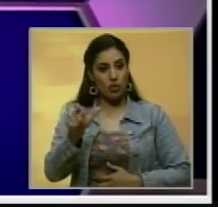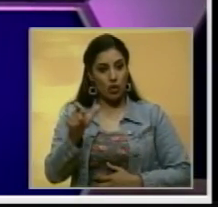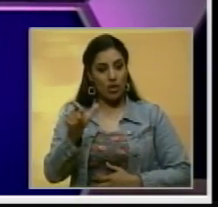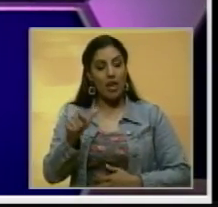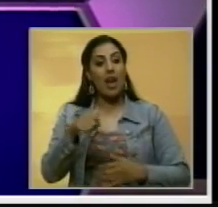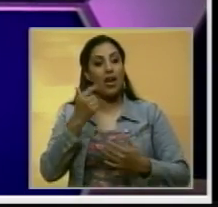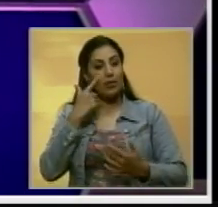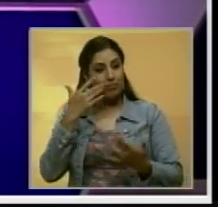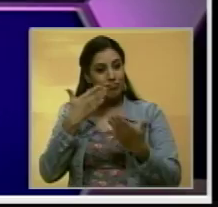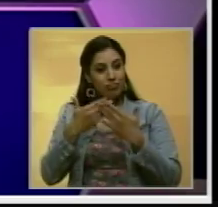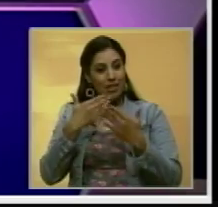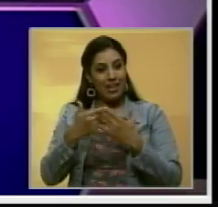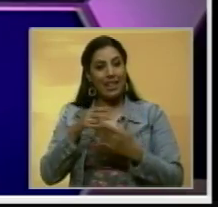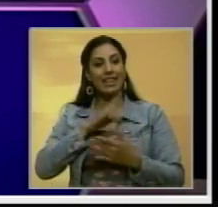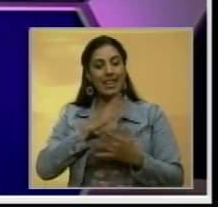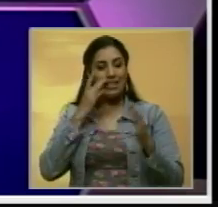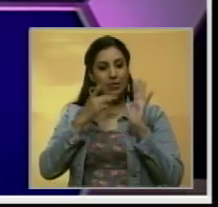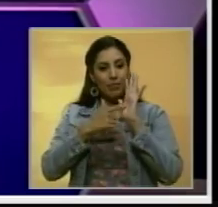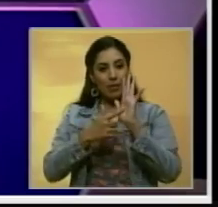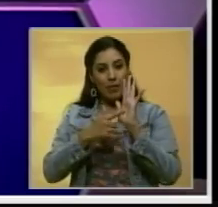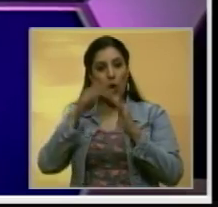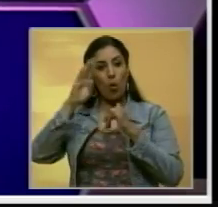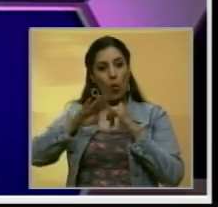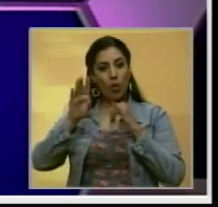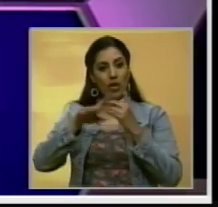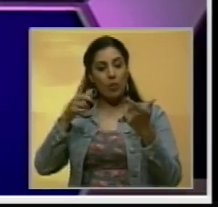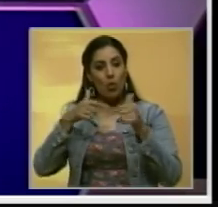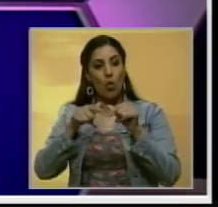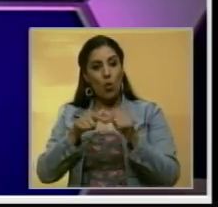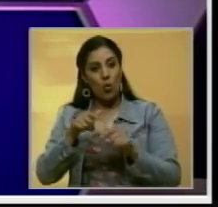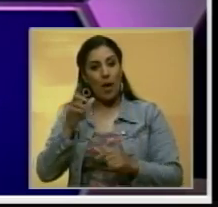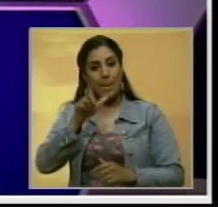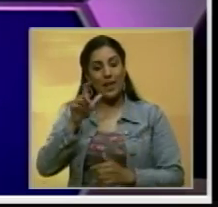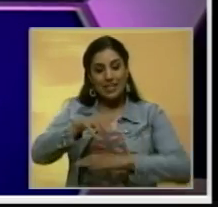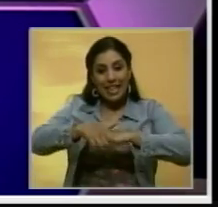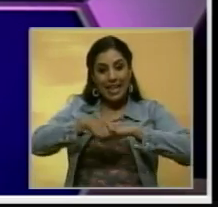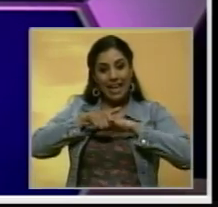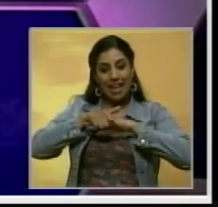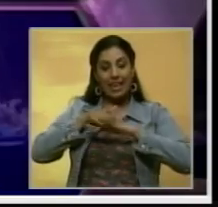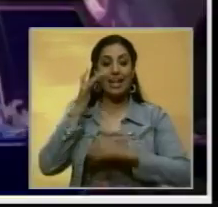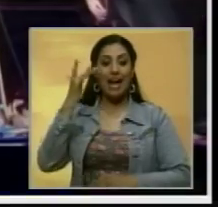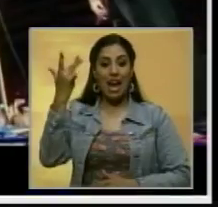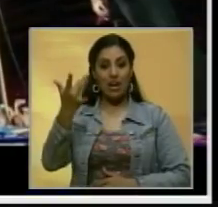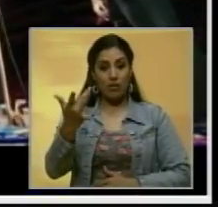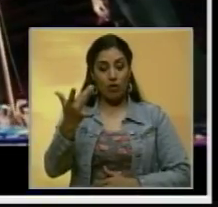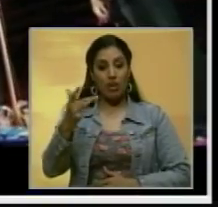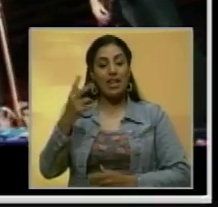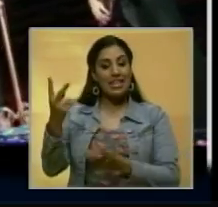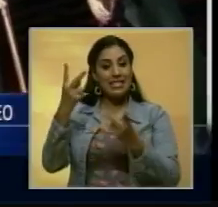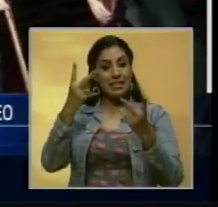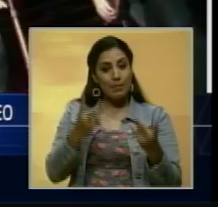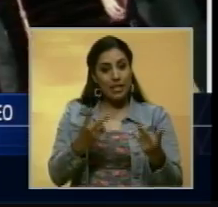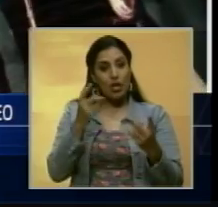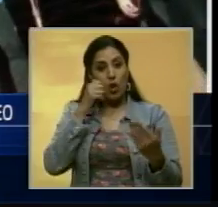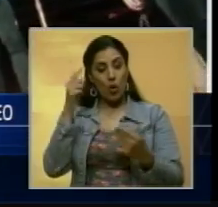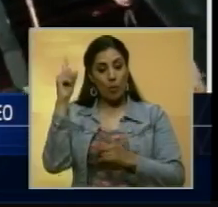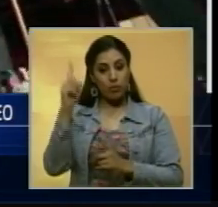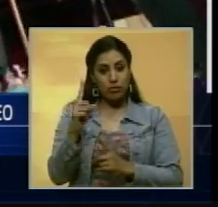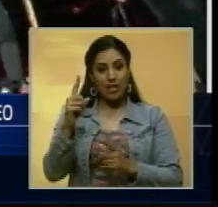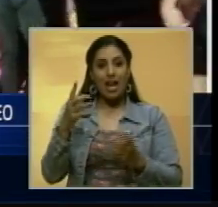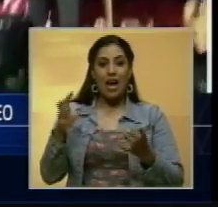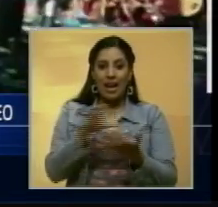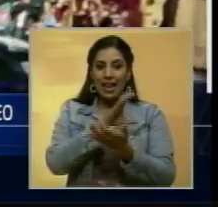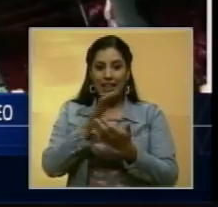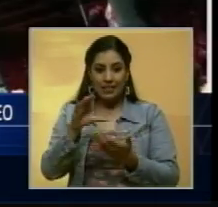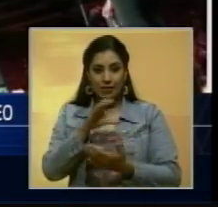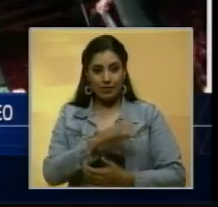Lo que veíamos en pantalla eran las imágenes del último show que ofrecieron los británicos en California, donde invitaron a James Corden a coverear